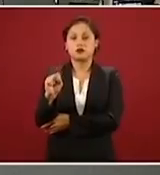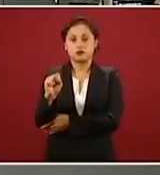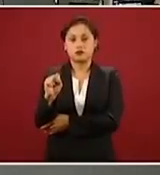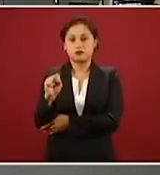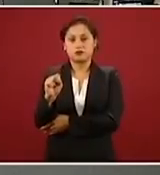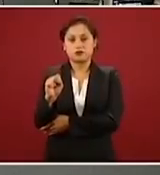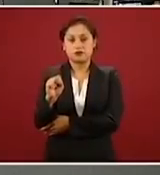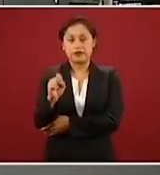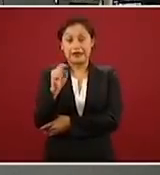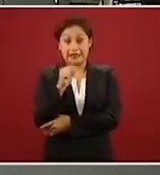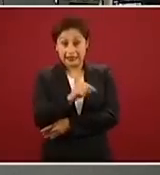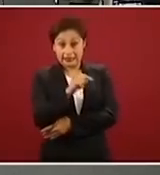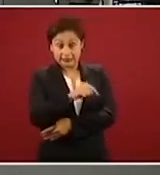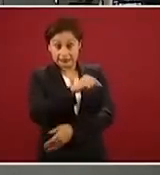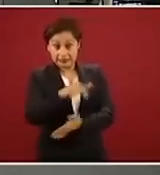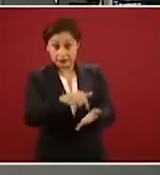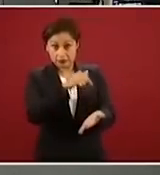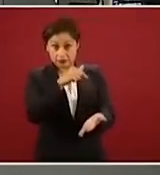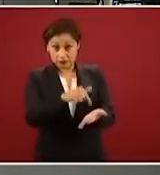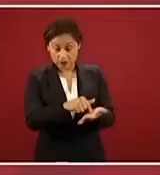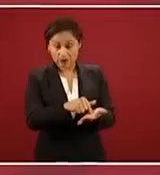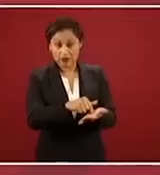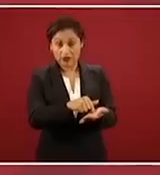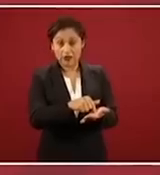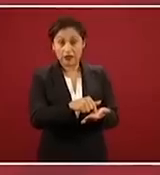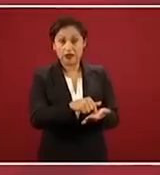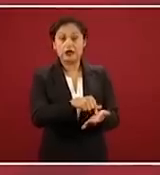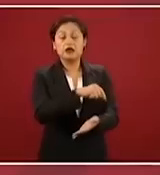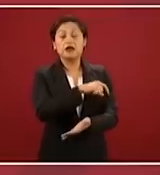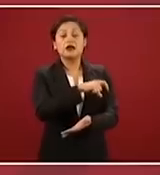Esta planta se compra